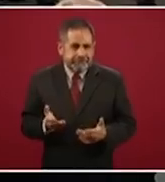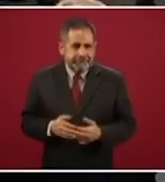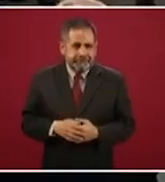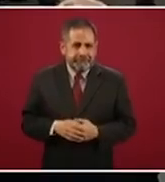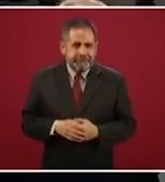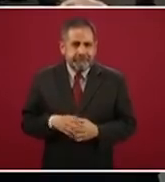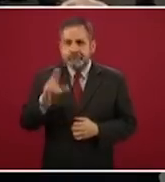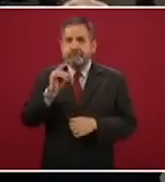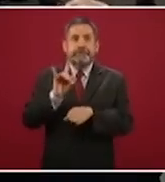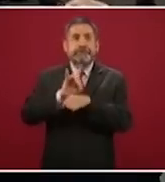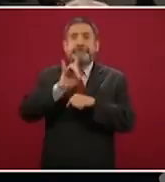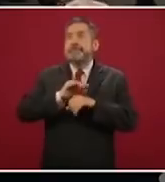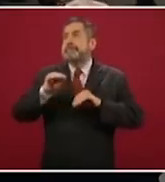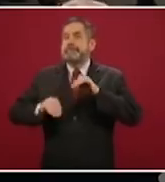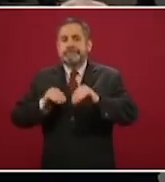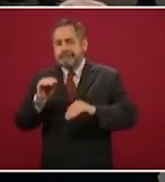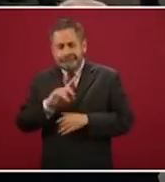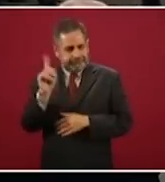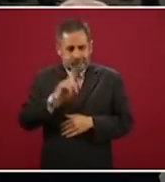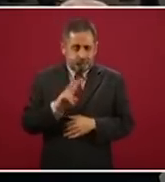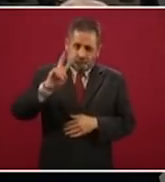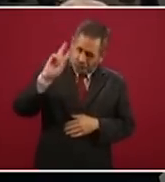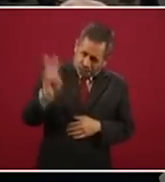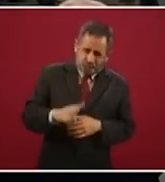No es escenografía, real,